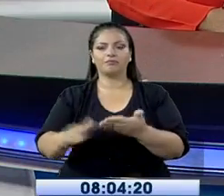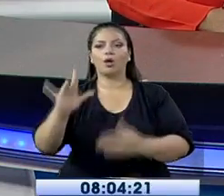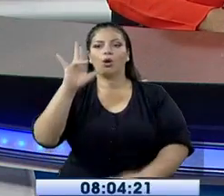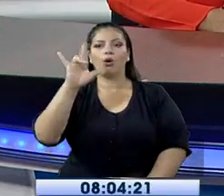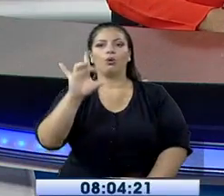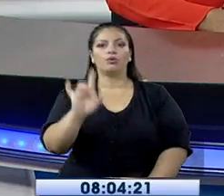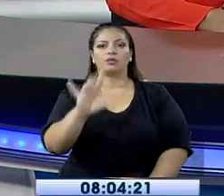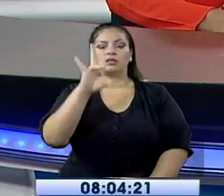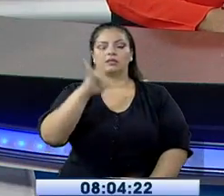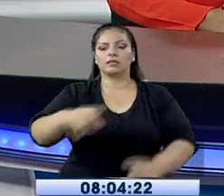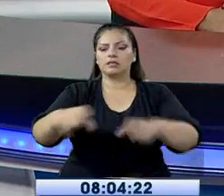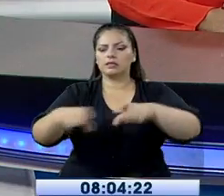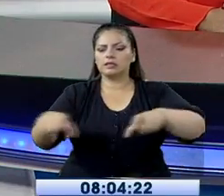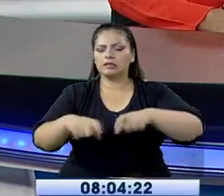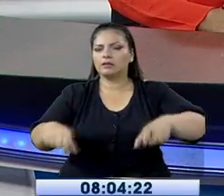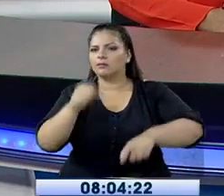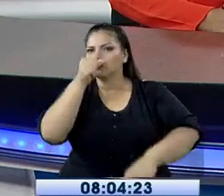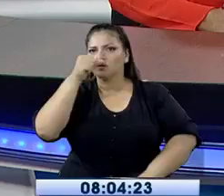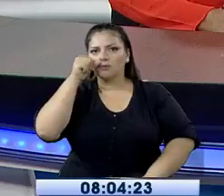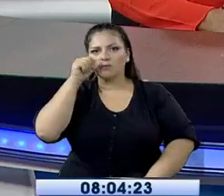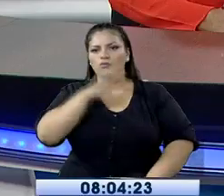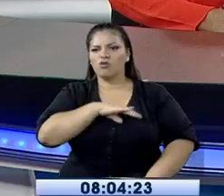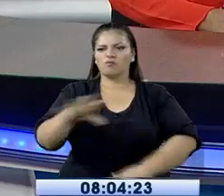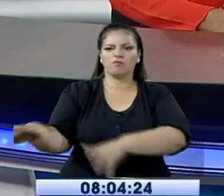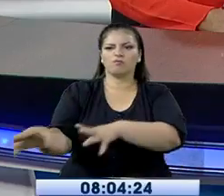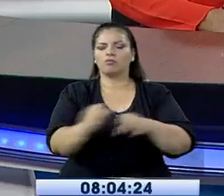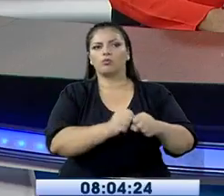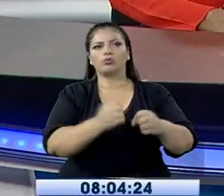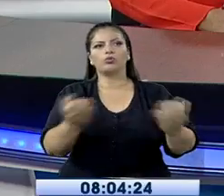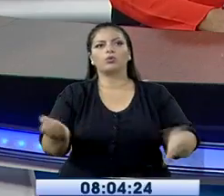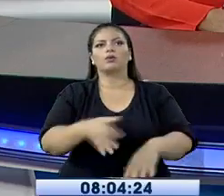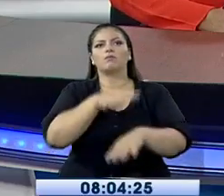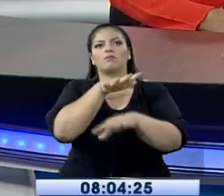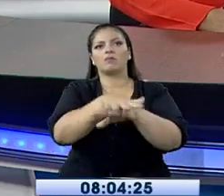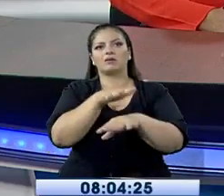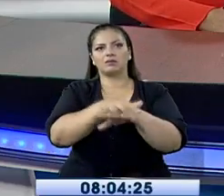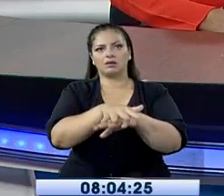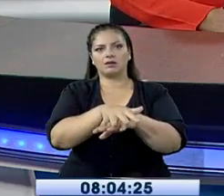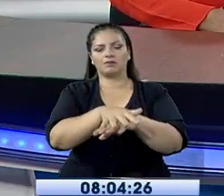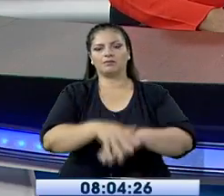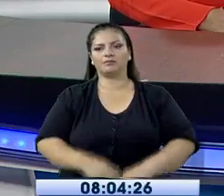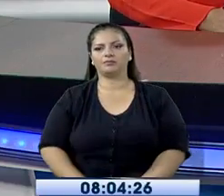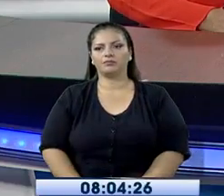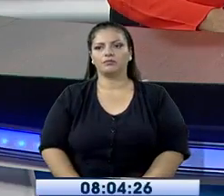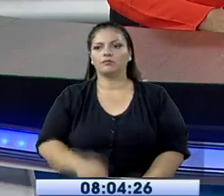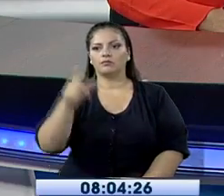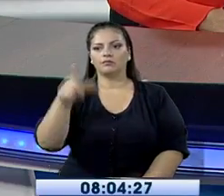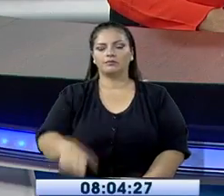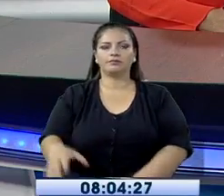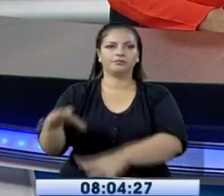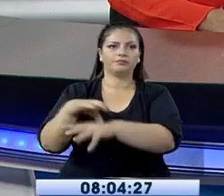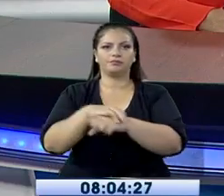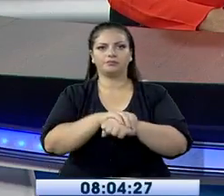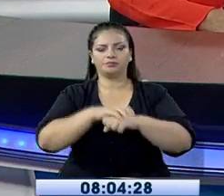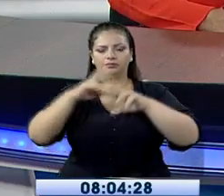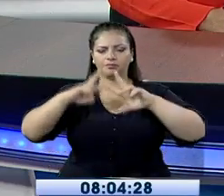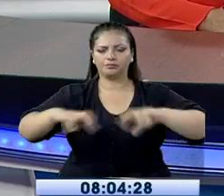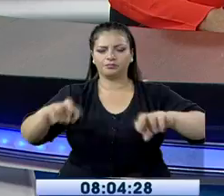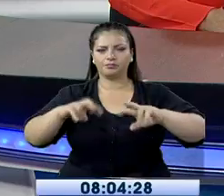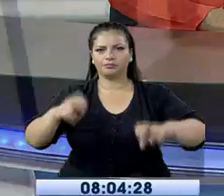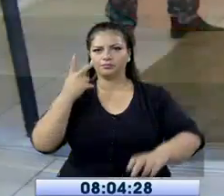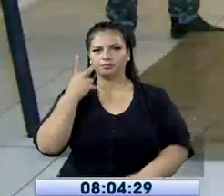incautados en la ciudad de Machala, en la provincia de El Oro. Una persona fue detenida para investigaciones. Veamos.